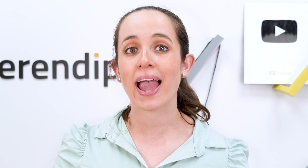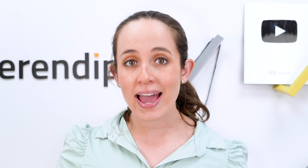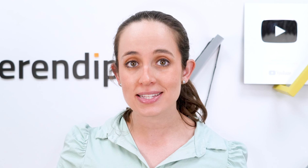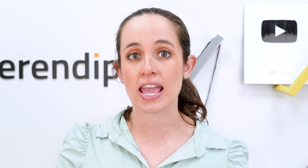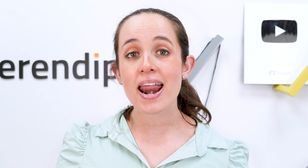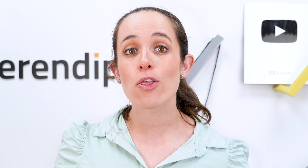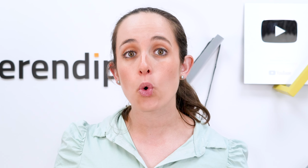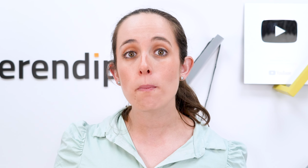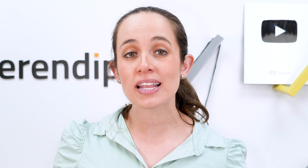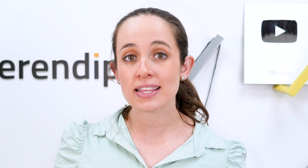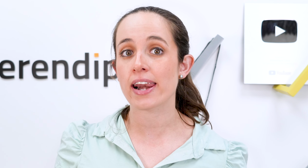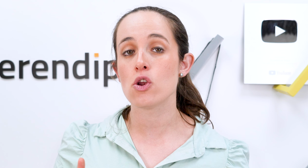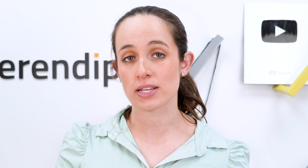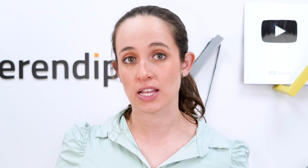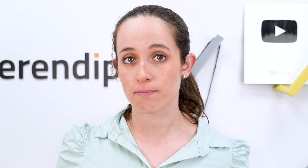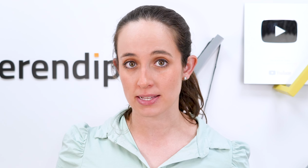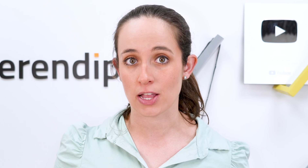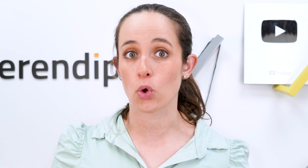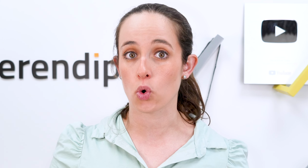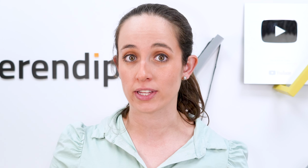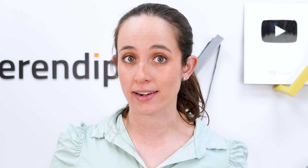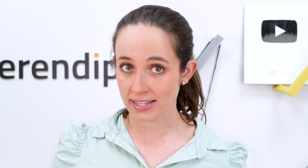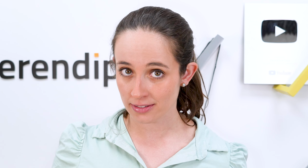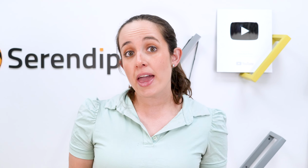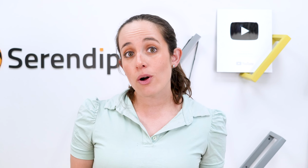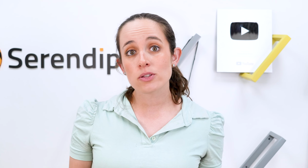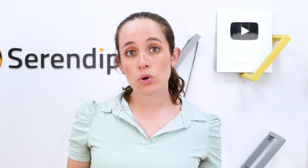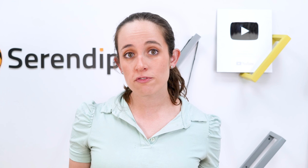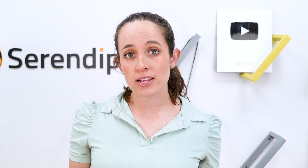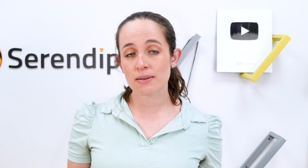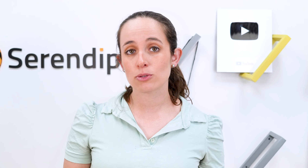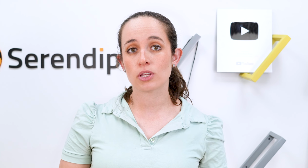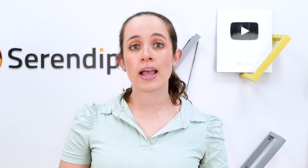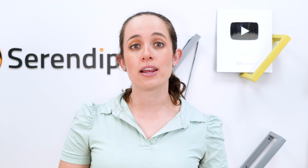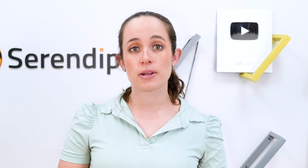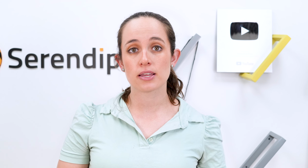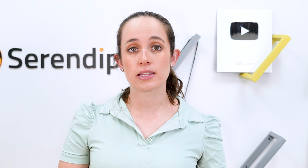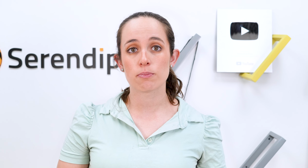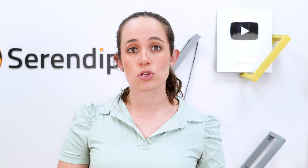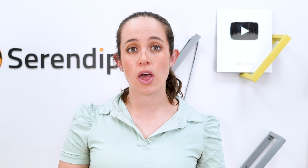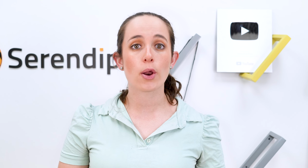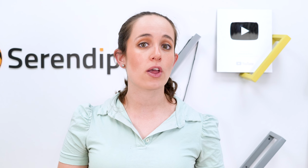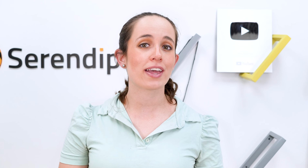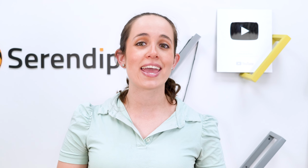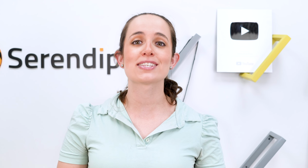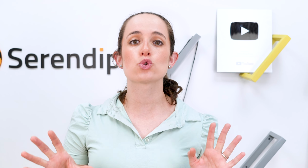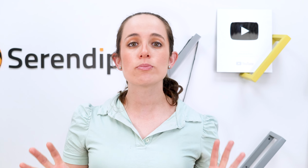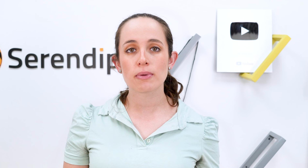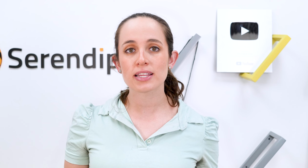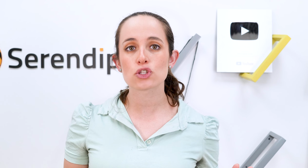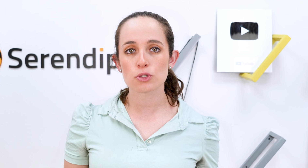dejaron bajarse para documentar lo que estaba pasando con el retén. Pero en su conferencia matutina, el presidente López Obrador dijo que